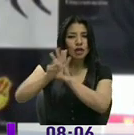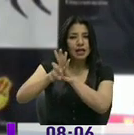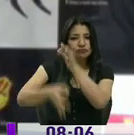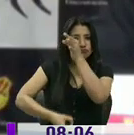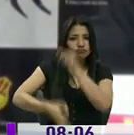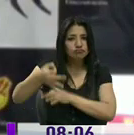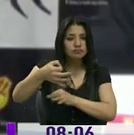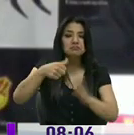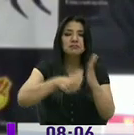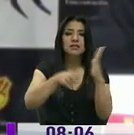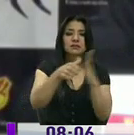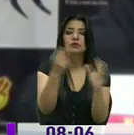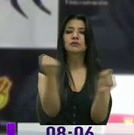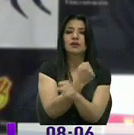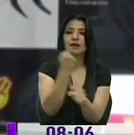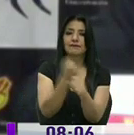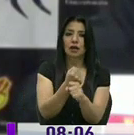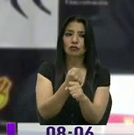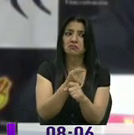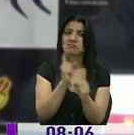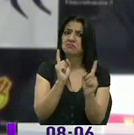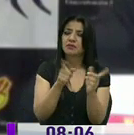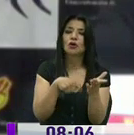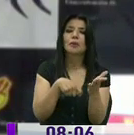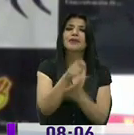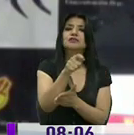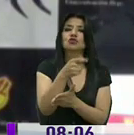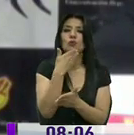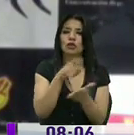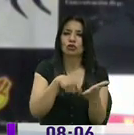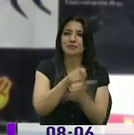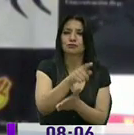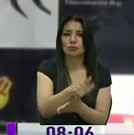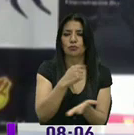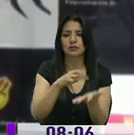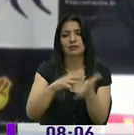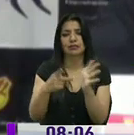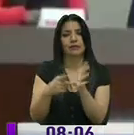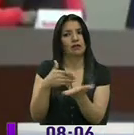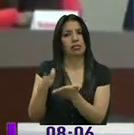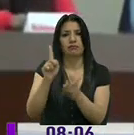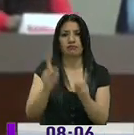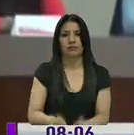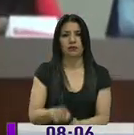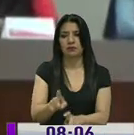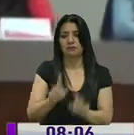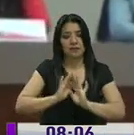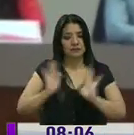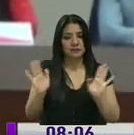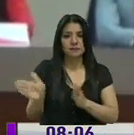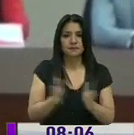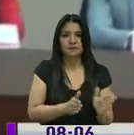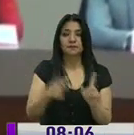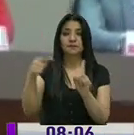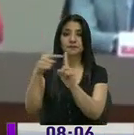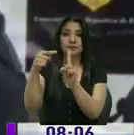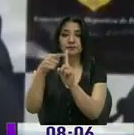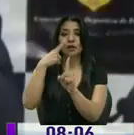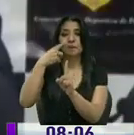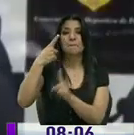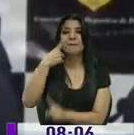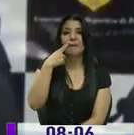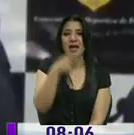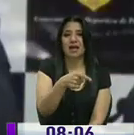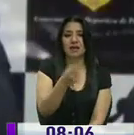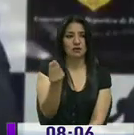misterio del trabajo insistiendo en el visto bueno que es lo mínimo que administrativamente nosotros podemos hacer ante esto rodolfo walter padre de